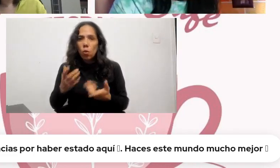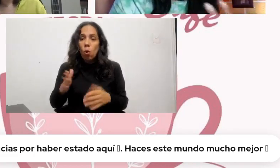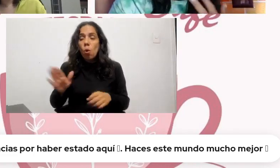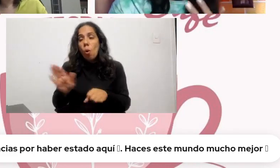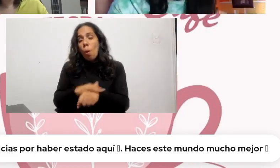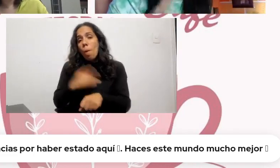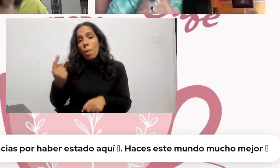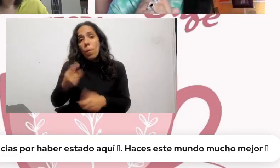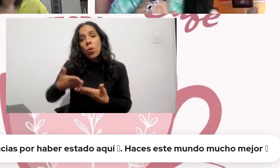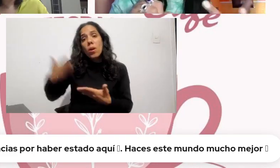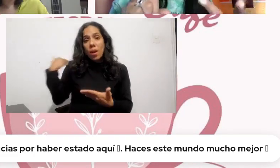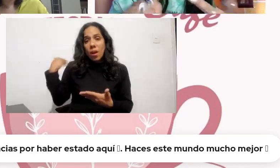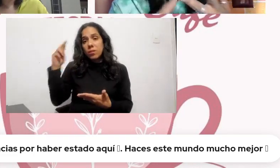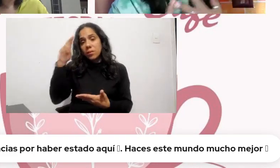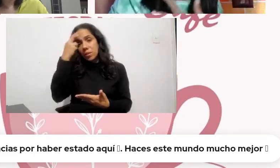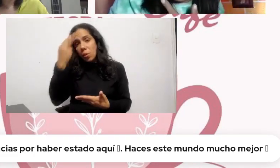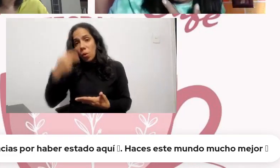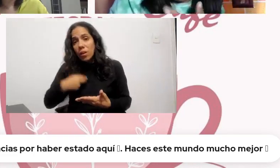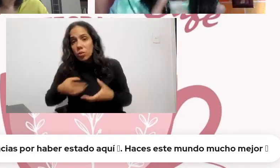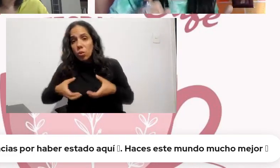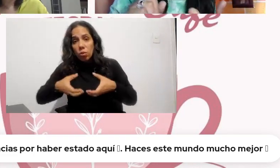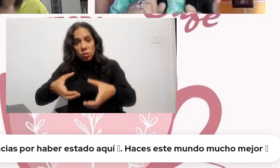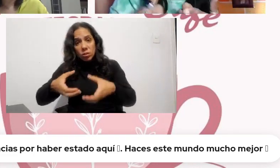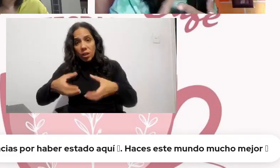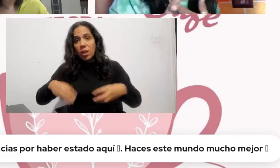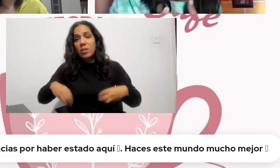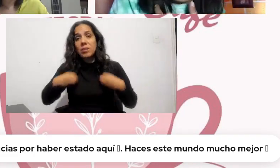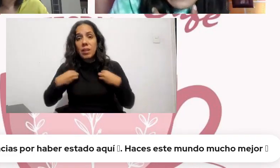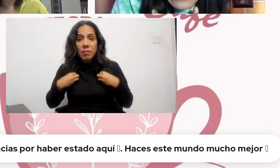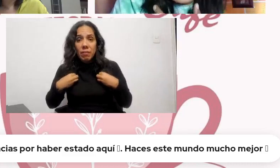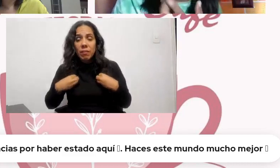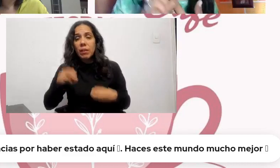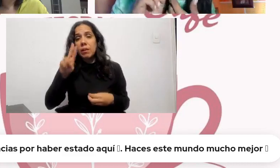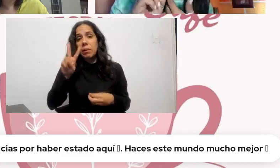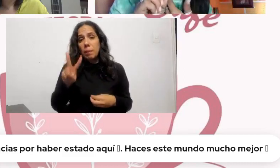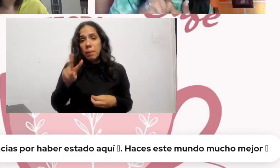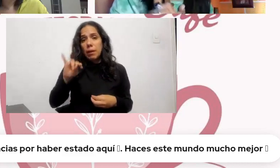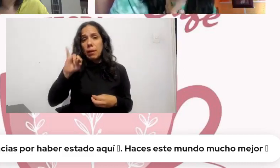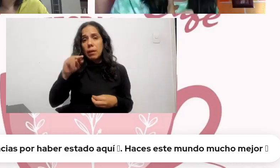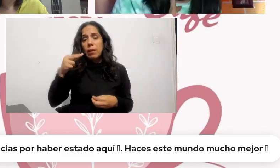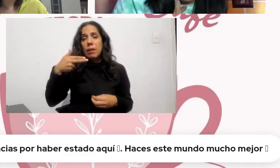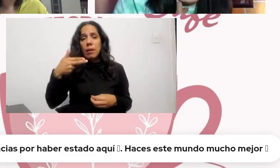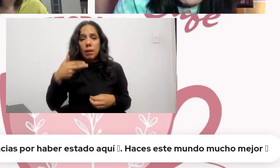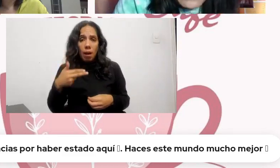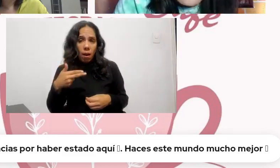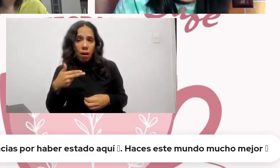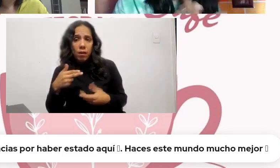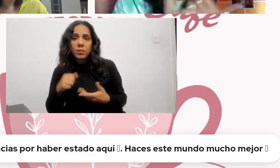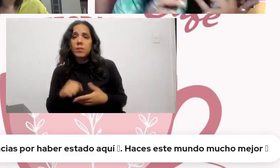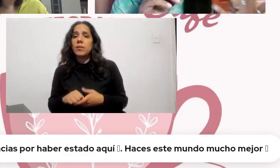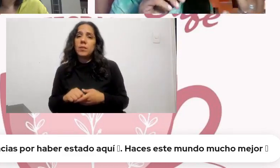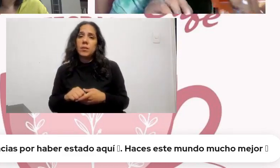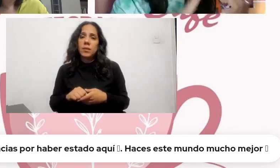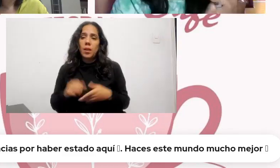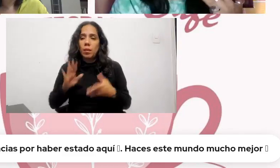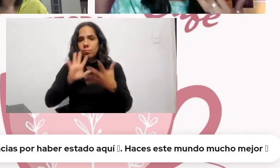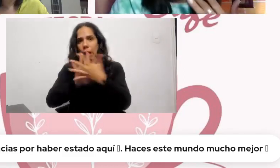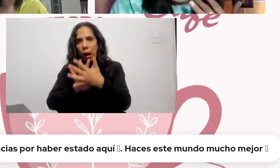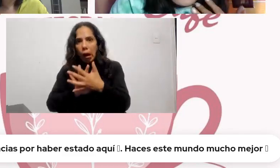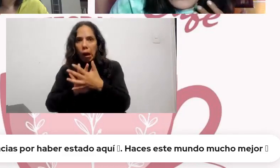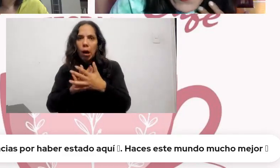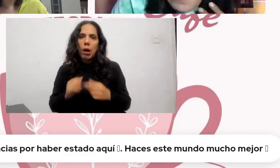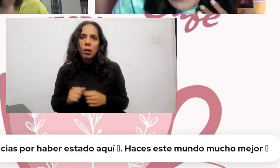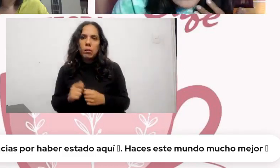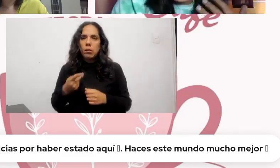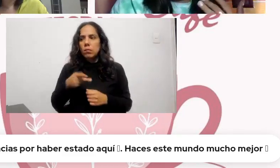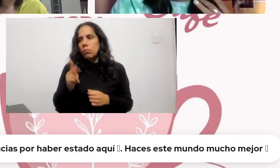¿no? VIH, privada de mi libertad, trabajo sexual, ¿no? Pobreza, salir